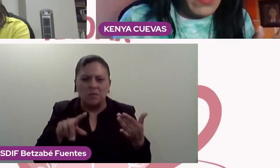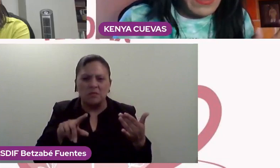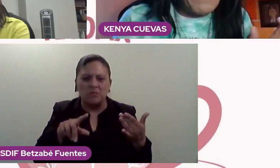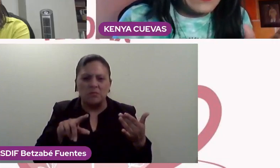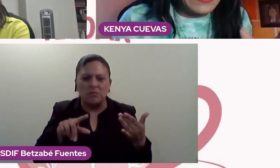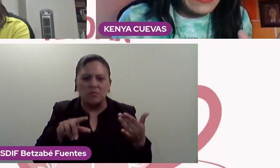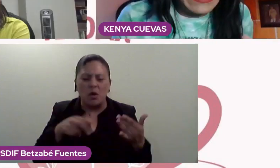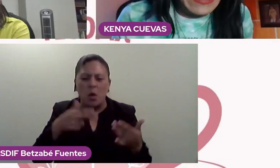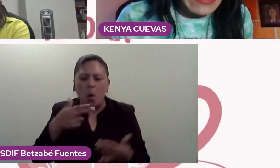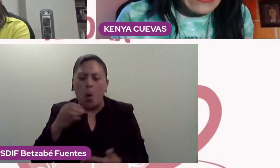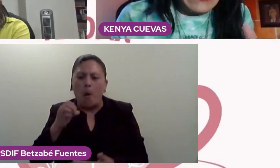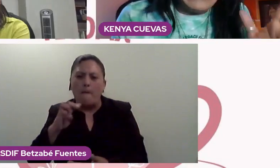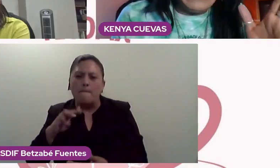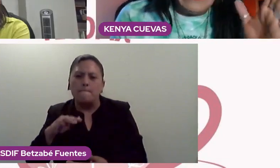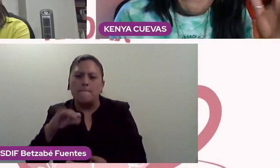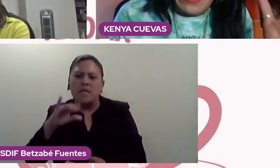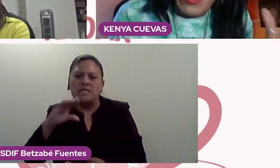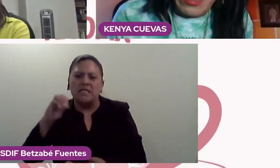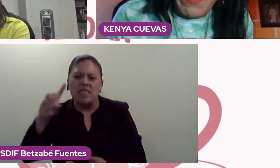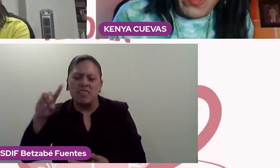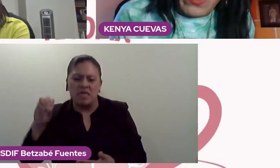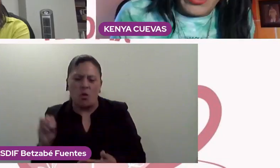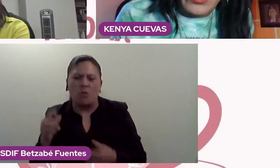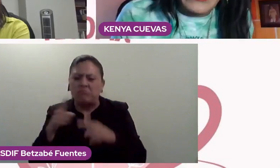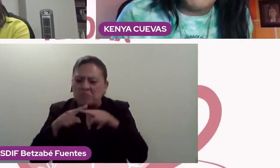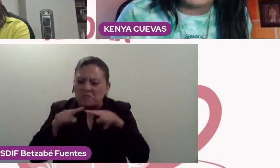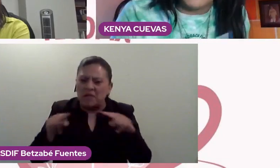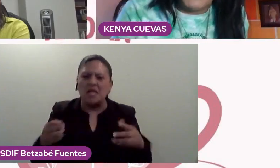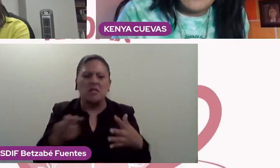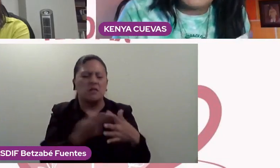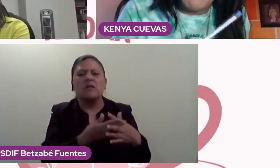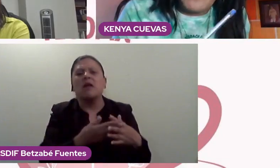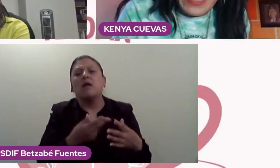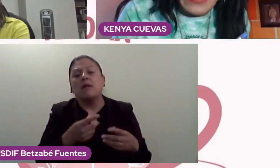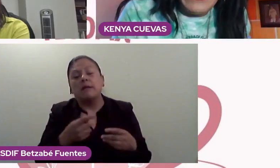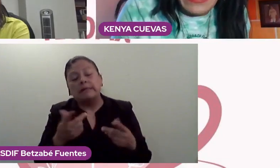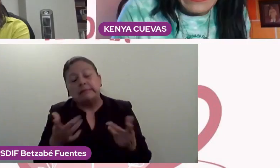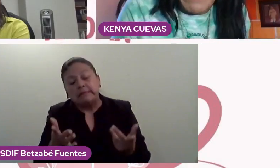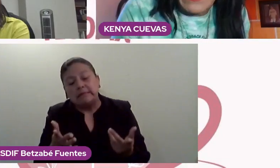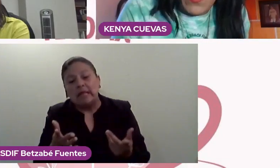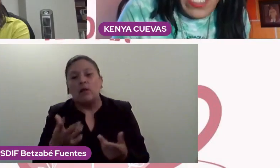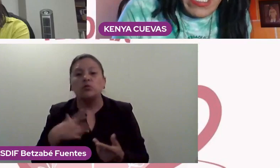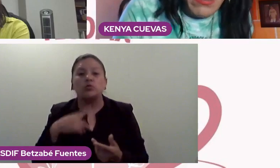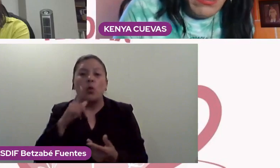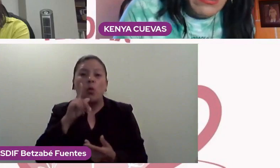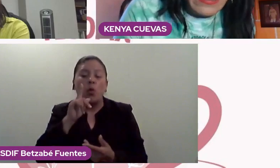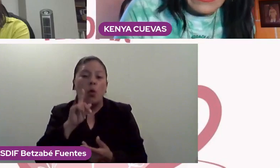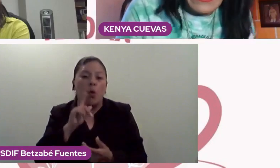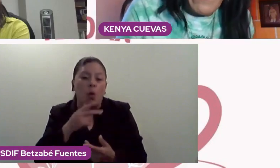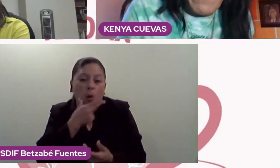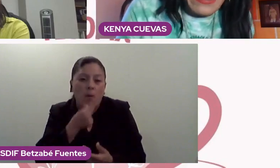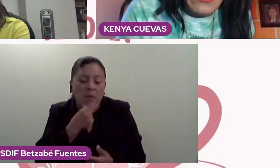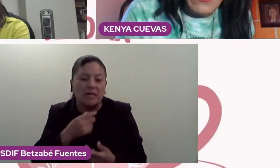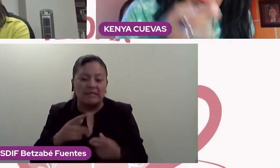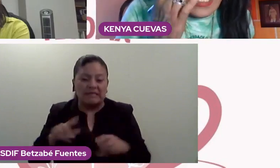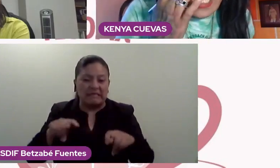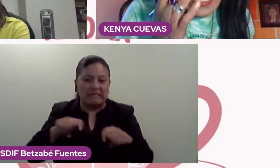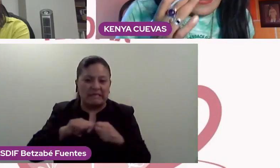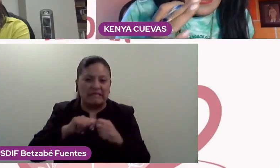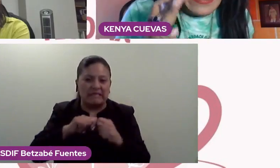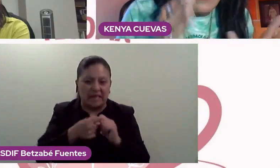feminicidios, ¿no? A pesar de que el aparato reproductor de los hombres trans es masculino que